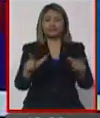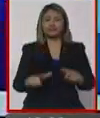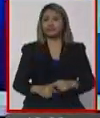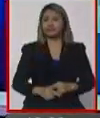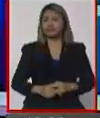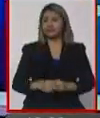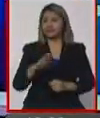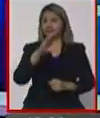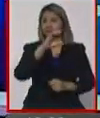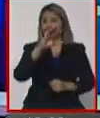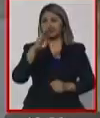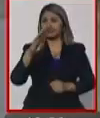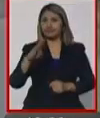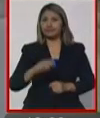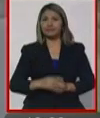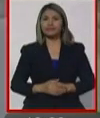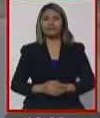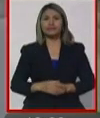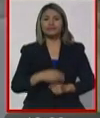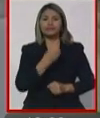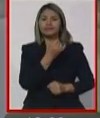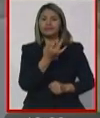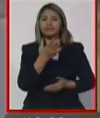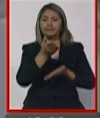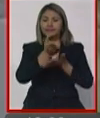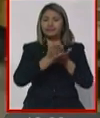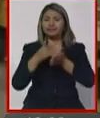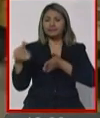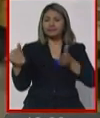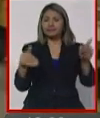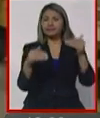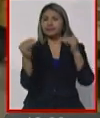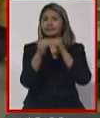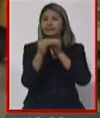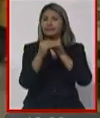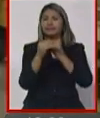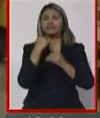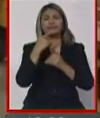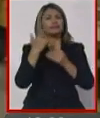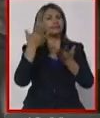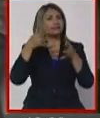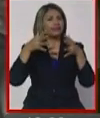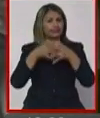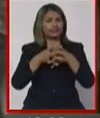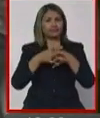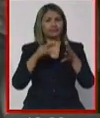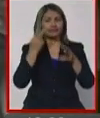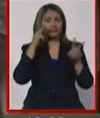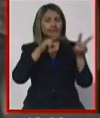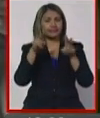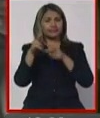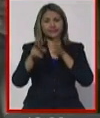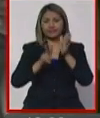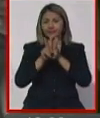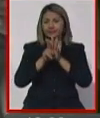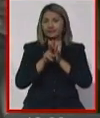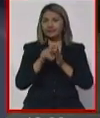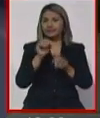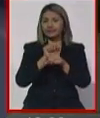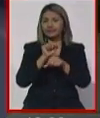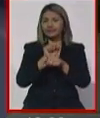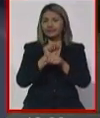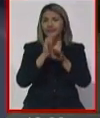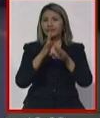del trópico cochabambino. Varios tramos de la carretera Cochabamba-Santa Cruz amanecieron con bloqueos, como se aprecia en imágenes.